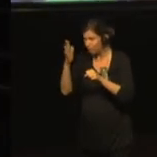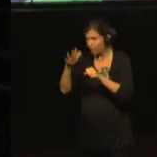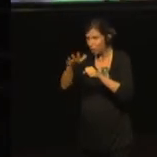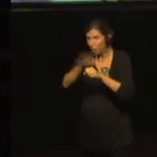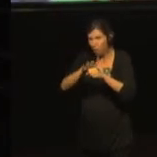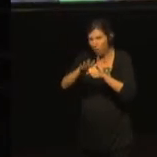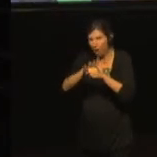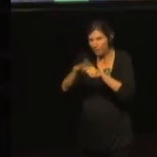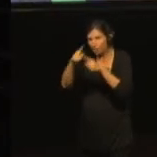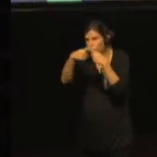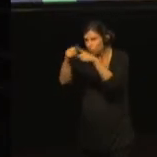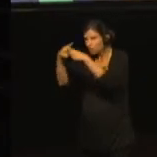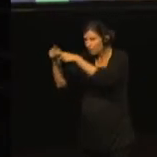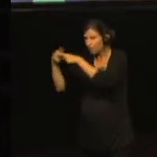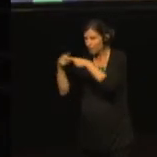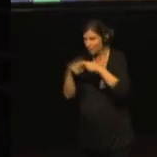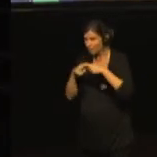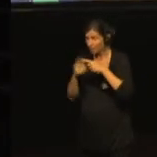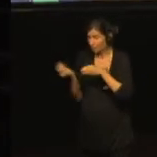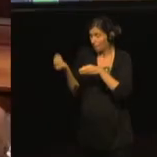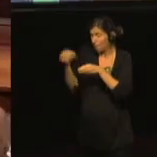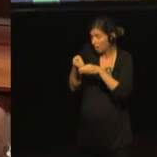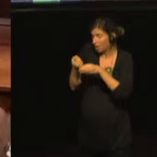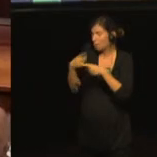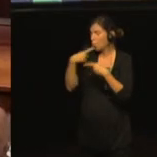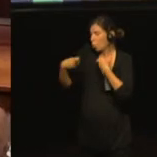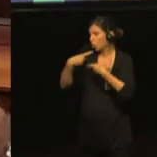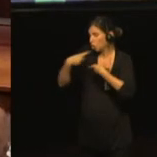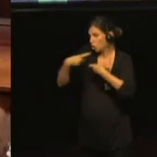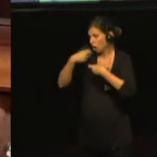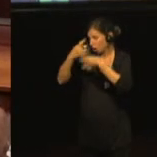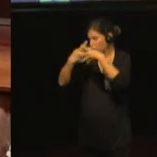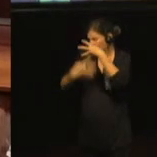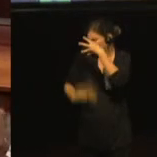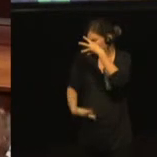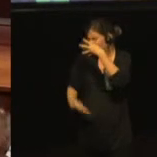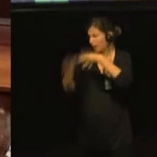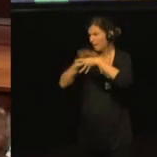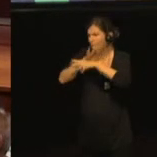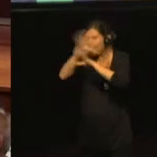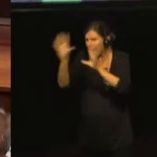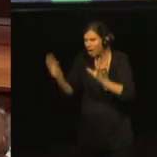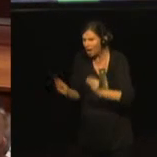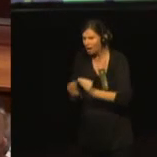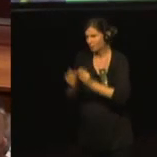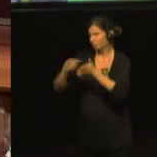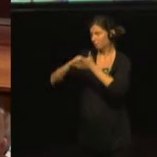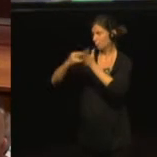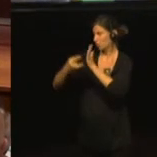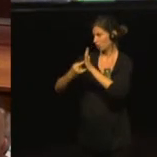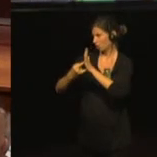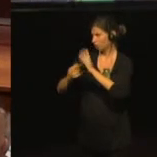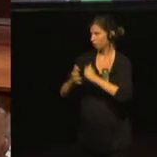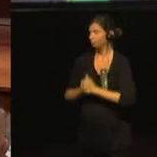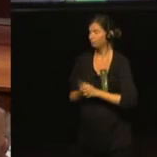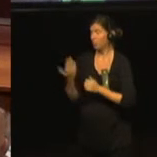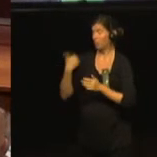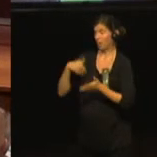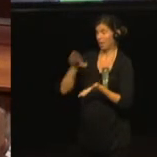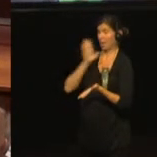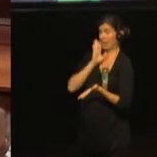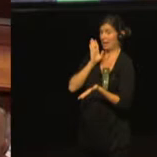un cuestionario para hacer una recopilación de datos del proyecto. Como ya se ha dicho, queríamos recibir el